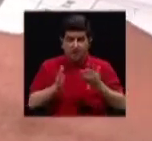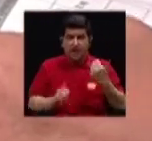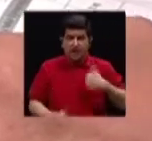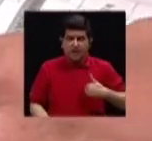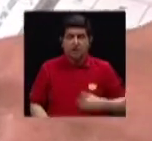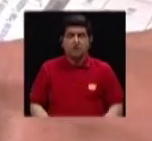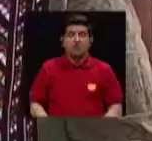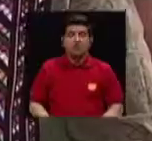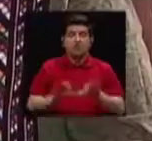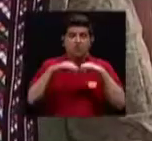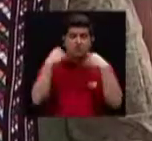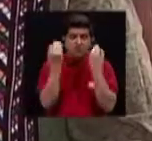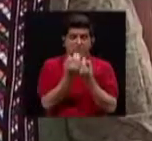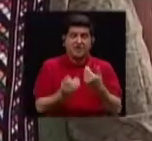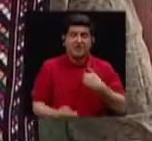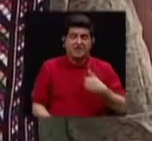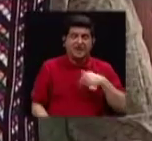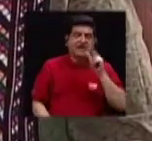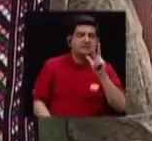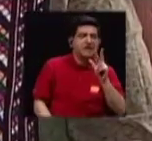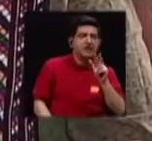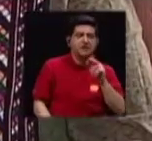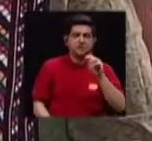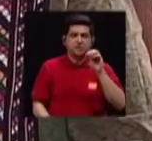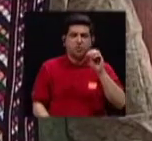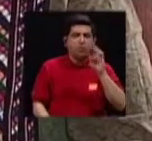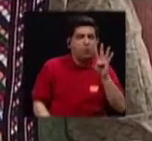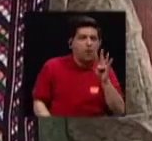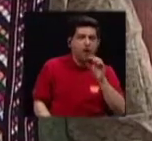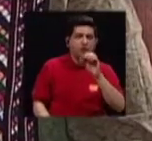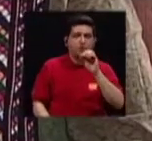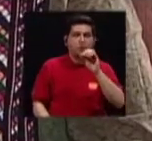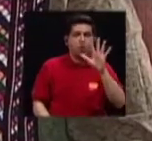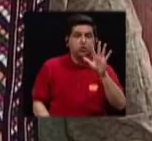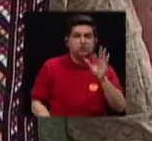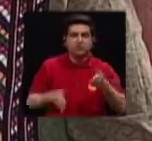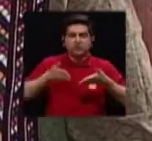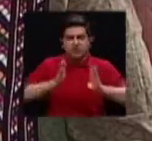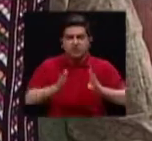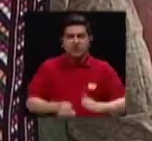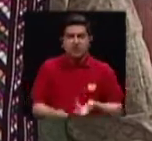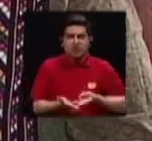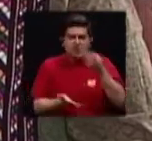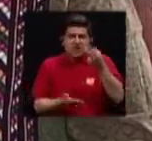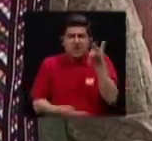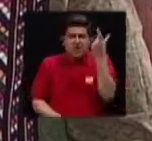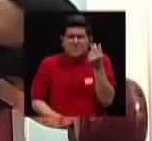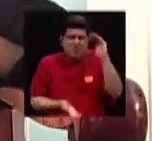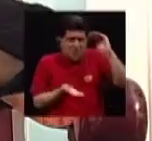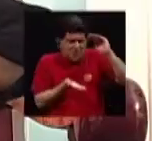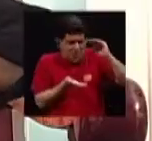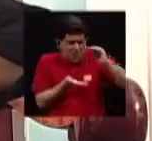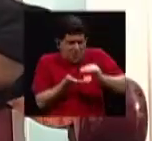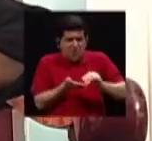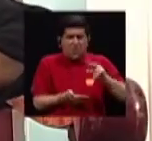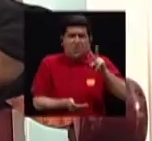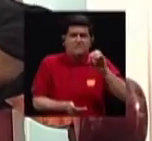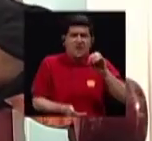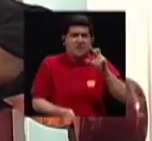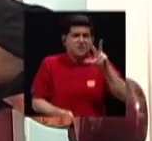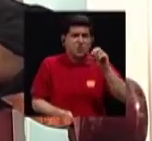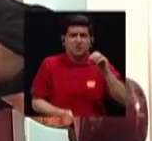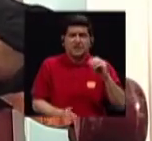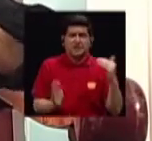de 3, 4 y 5 hijos. Y entonces se establecen montos de pensión sumamente bajos, 20,000, 30,000 colones para